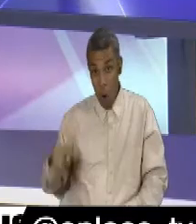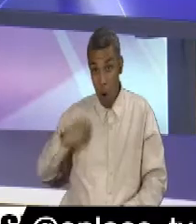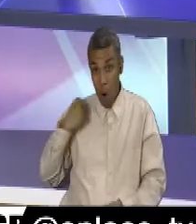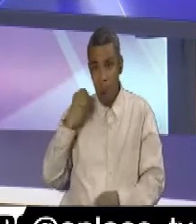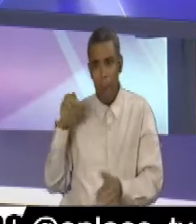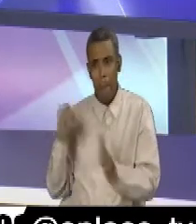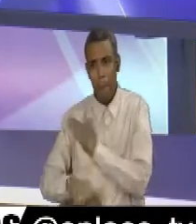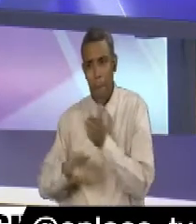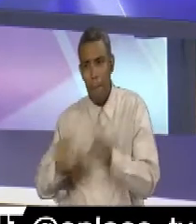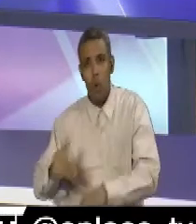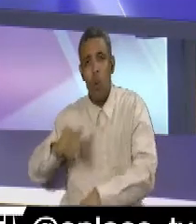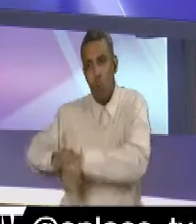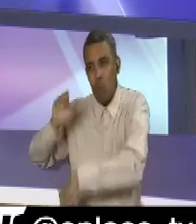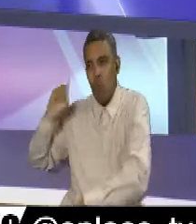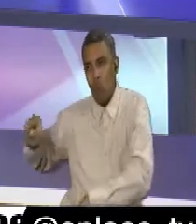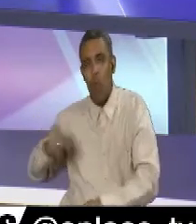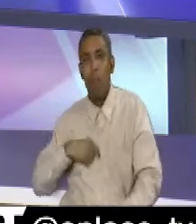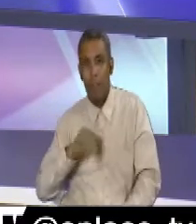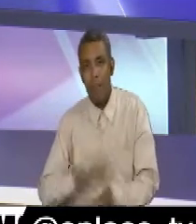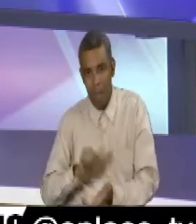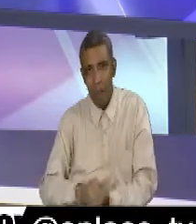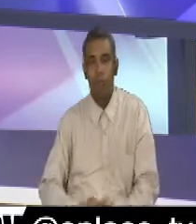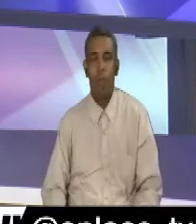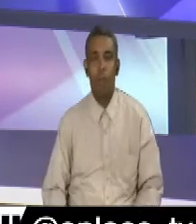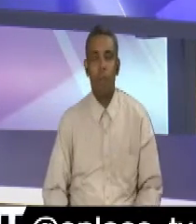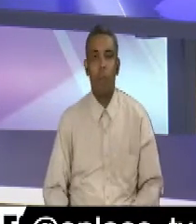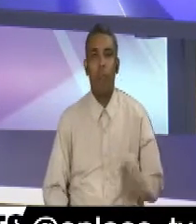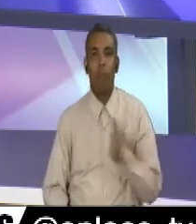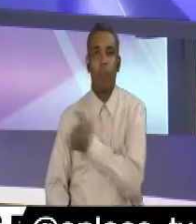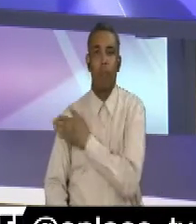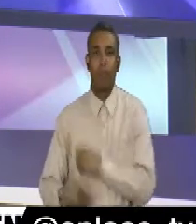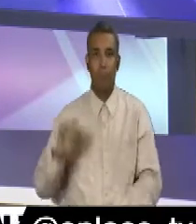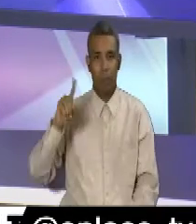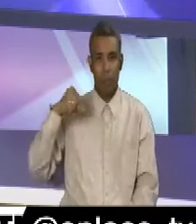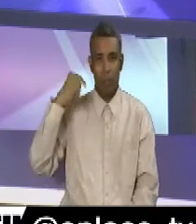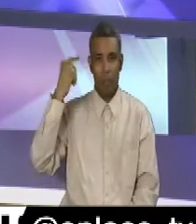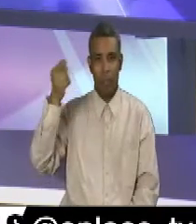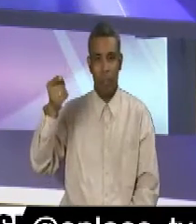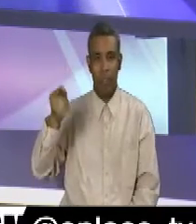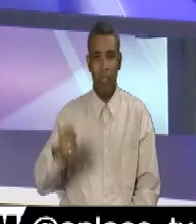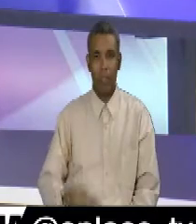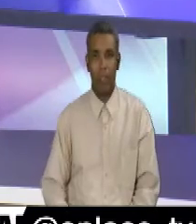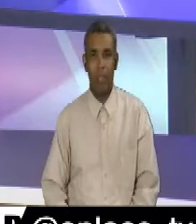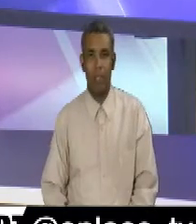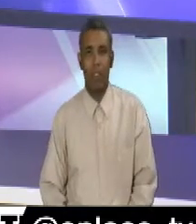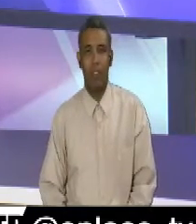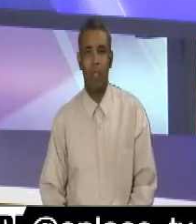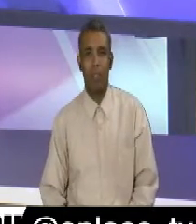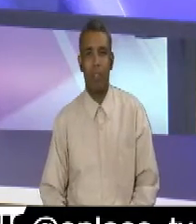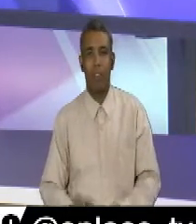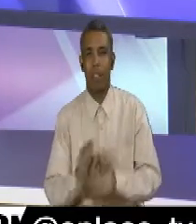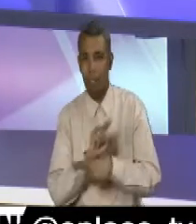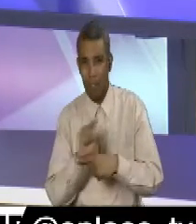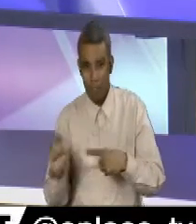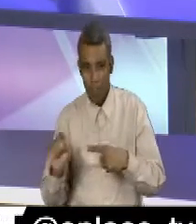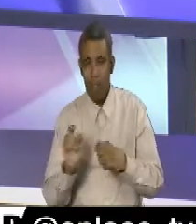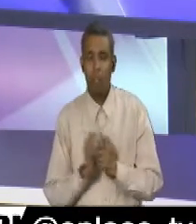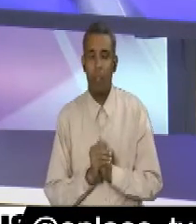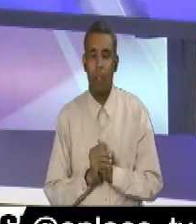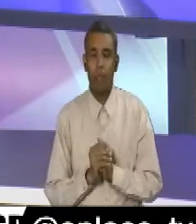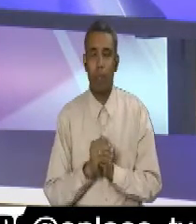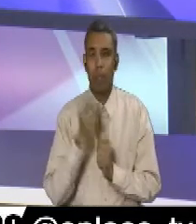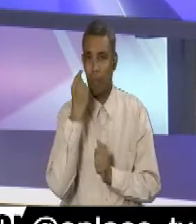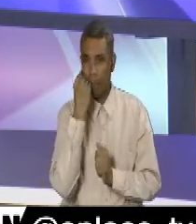La próxima semana, Cor Magdalena elegirá director ejecutivo en propiedad. El presidente Juan Manuel Santos entregó a la